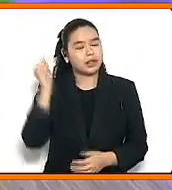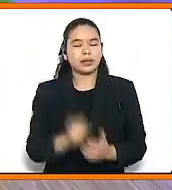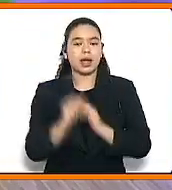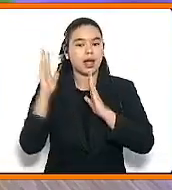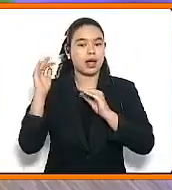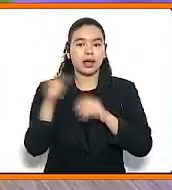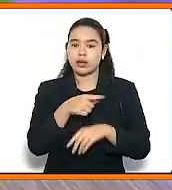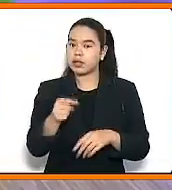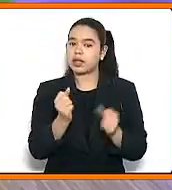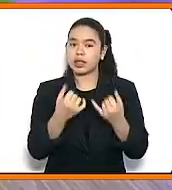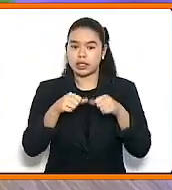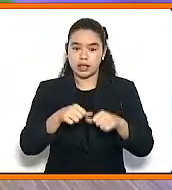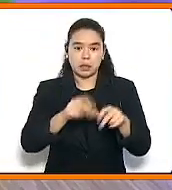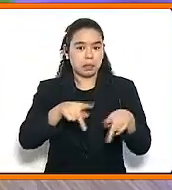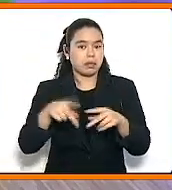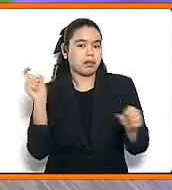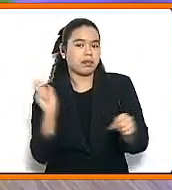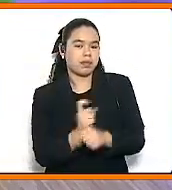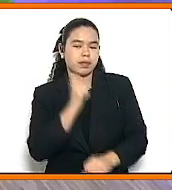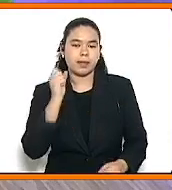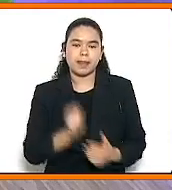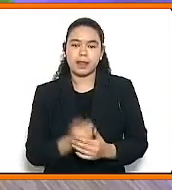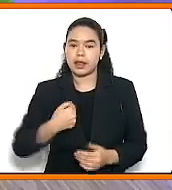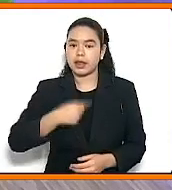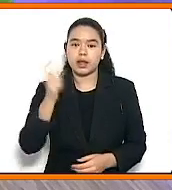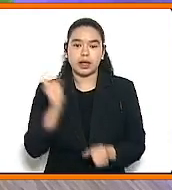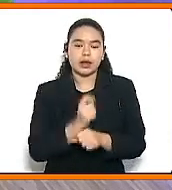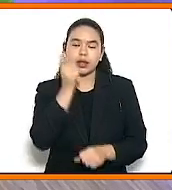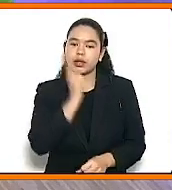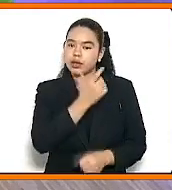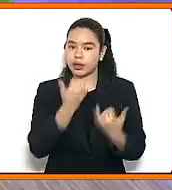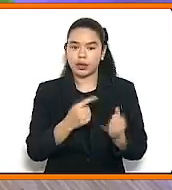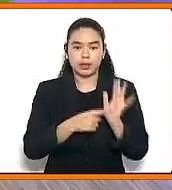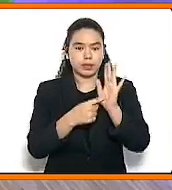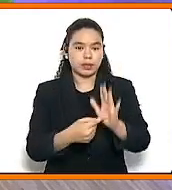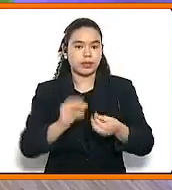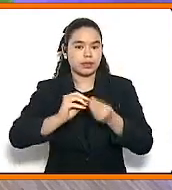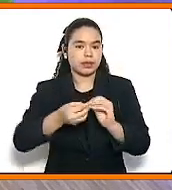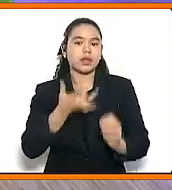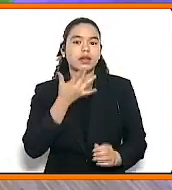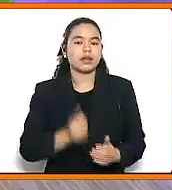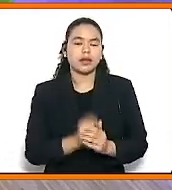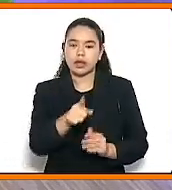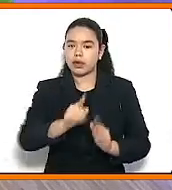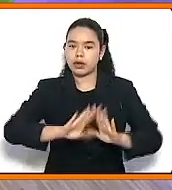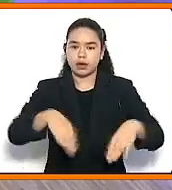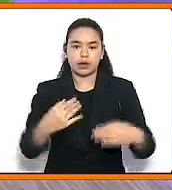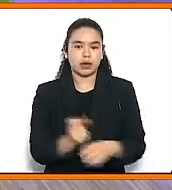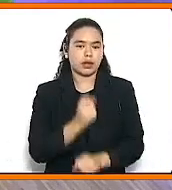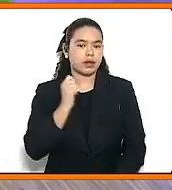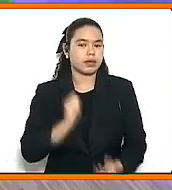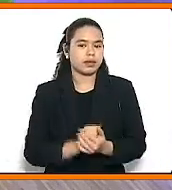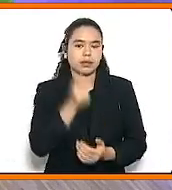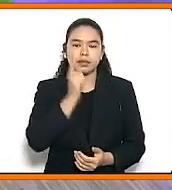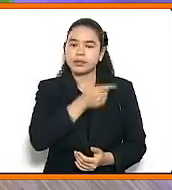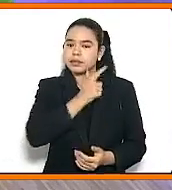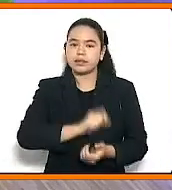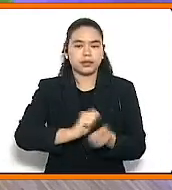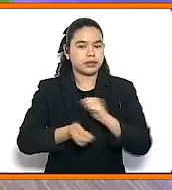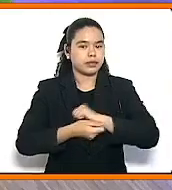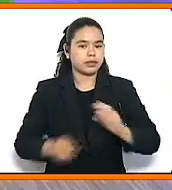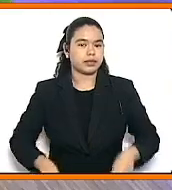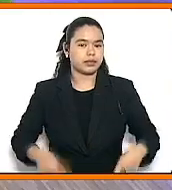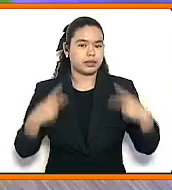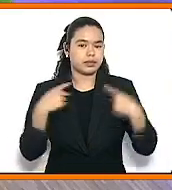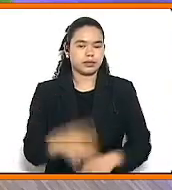que hayas sido parte de nuestros felices ganadores. Yo me gané la loto llevando tus números favoritos. ¿Y vos cómo te la vas a ganar? Loto te